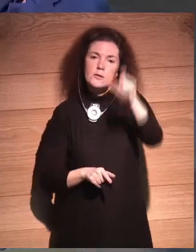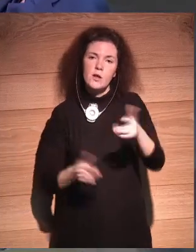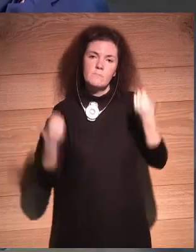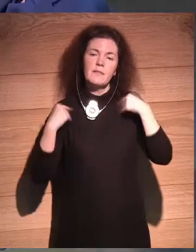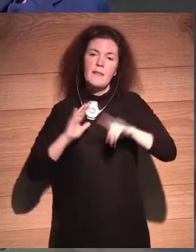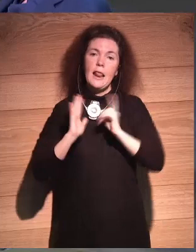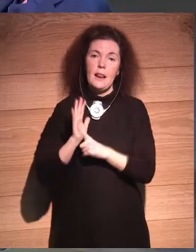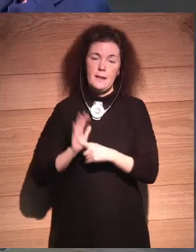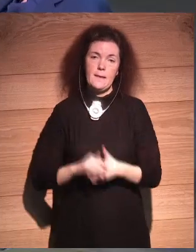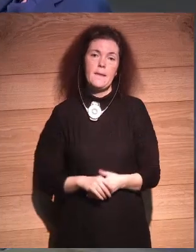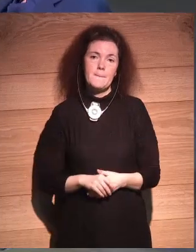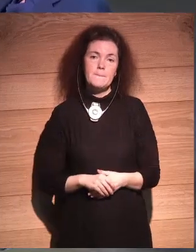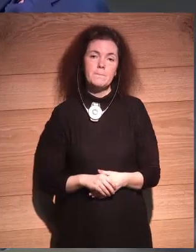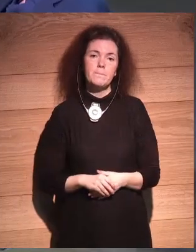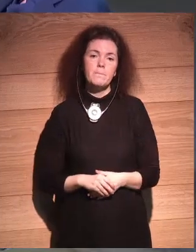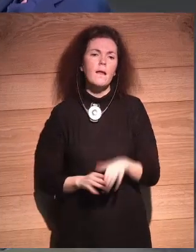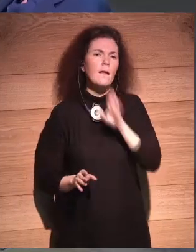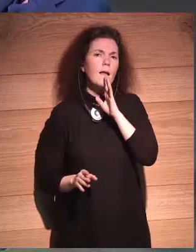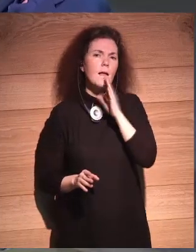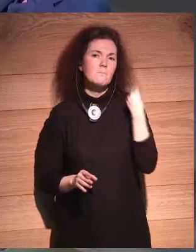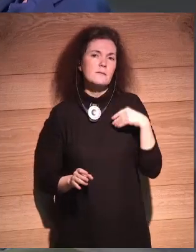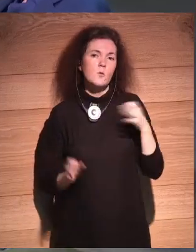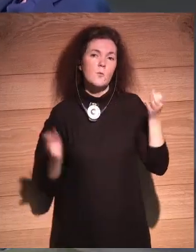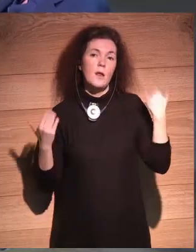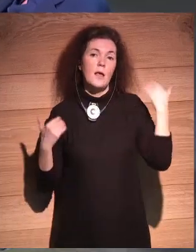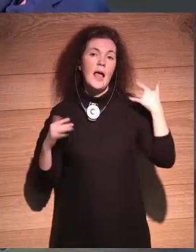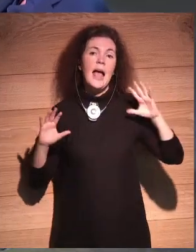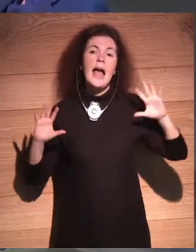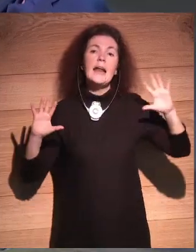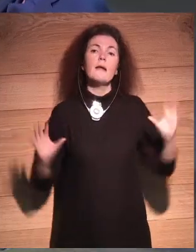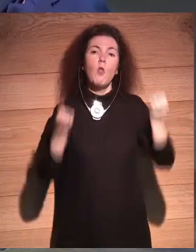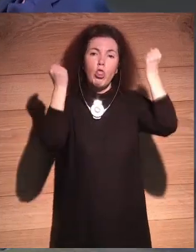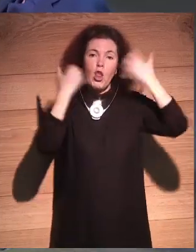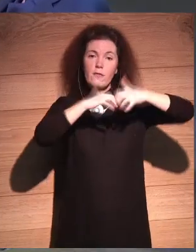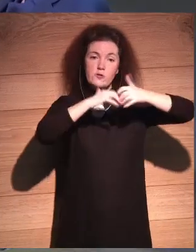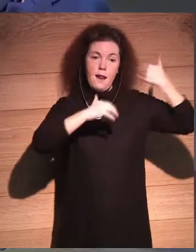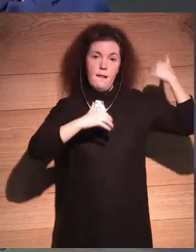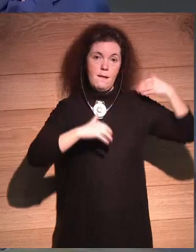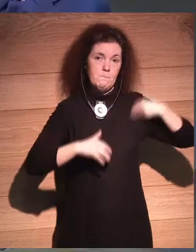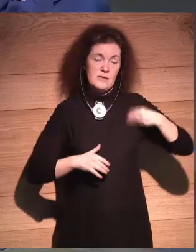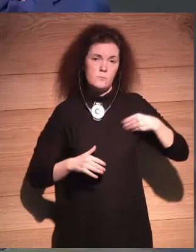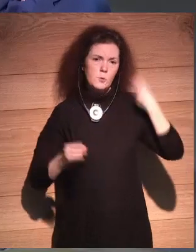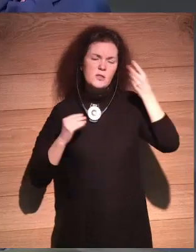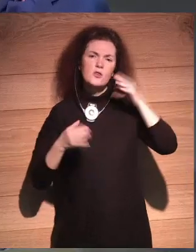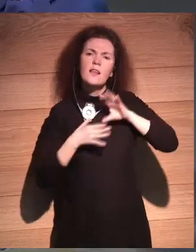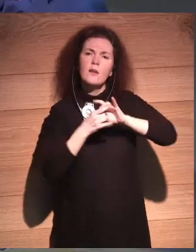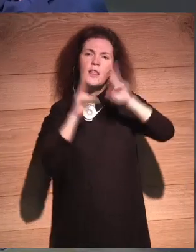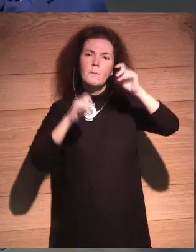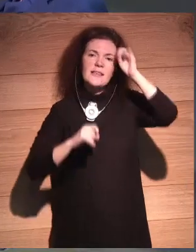legisladores, como pasó también en la otra revolución industrial. Yo creo que tiene que ver con la